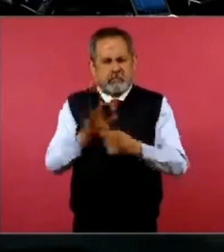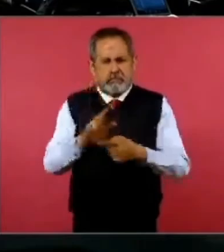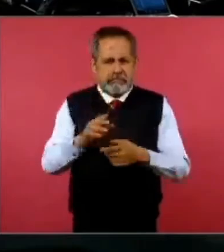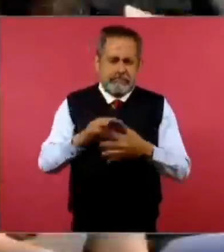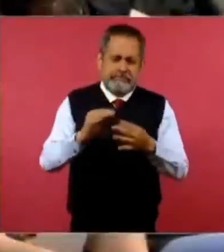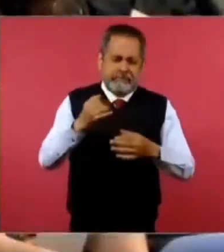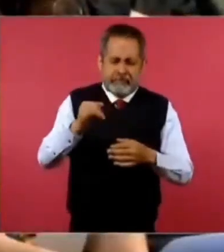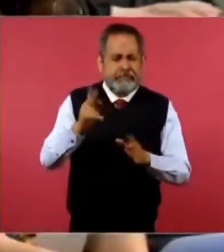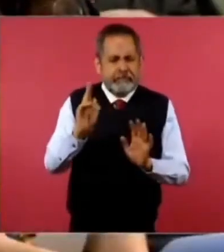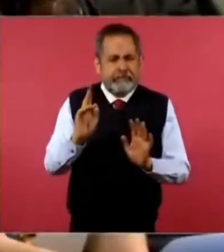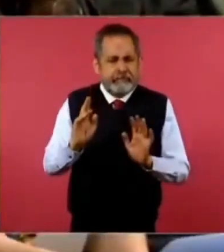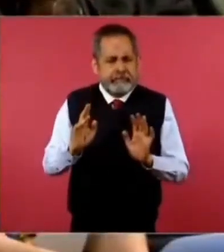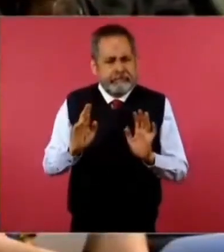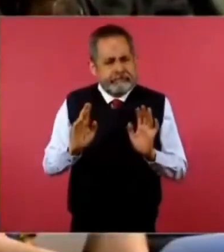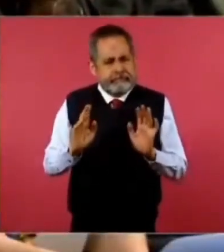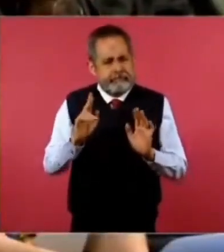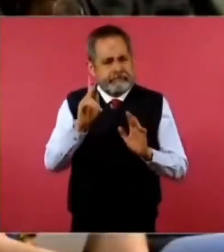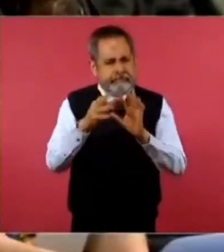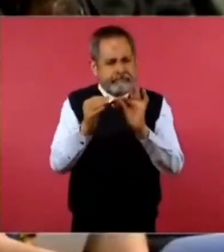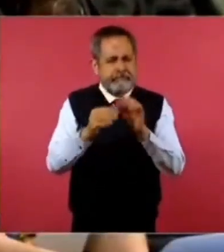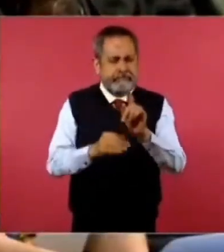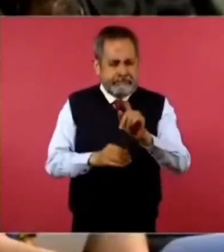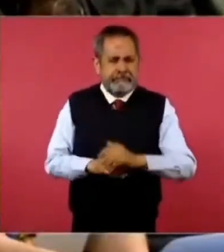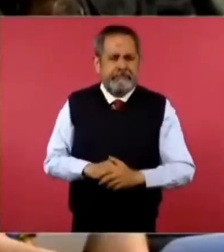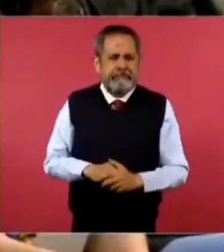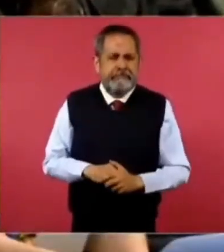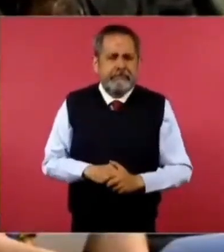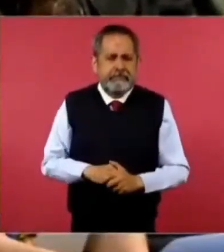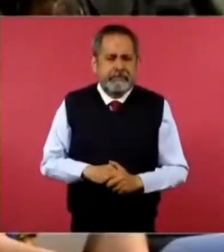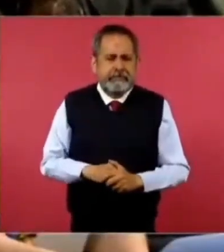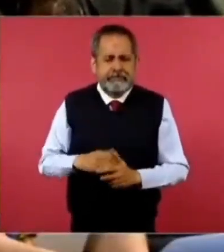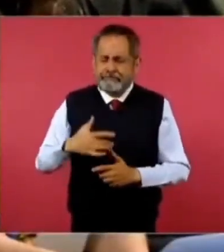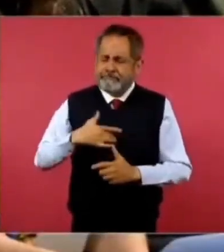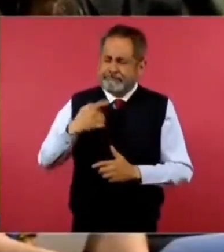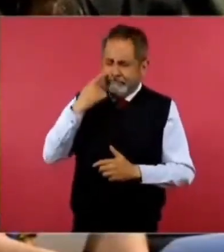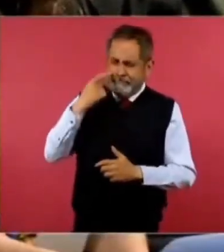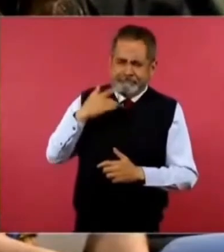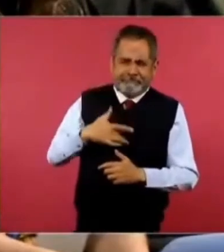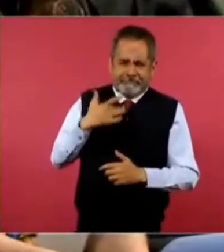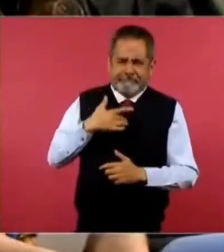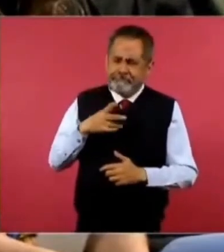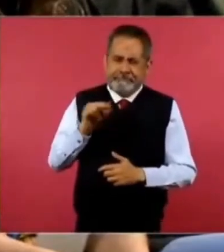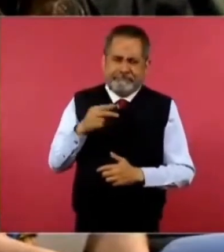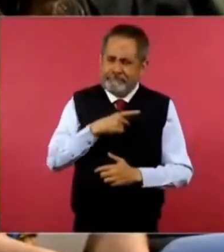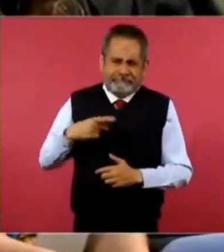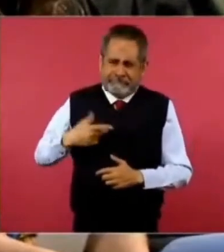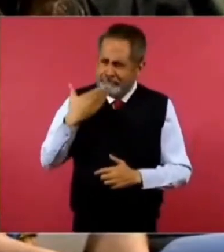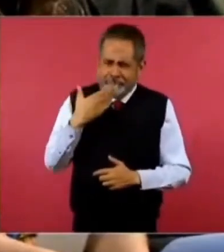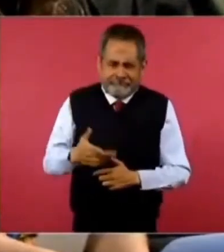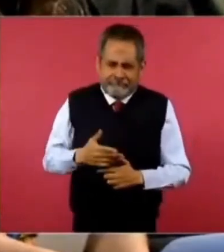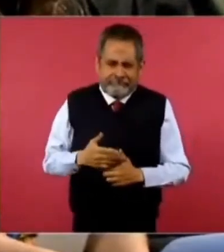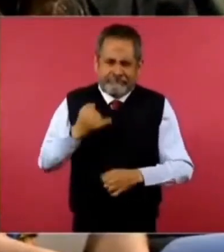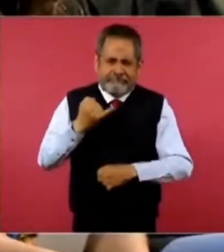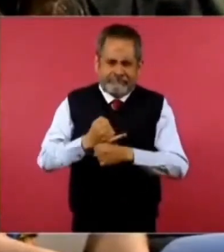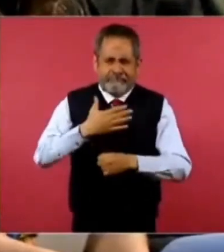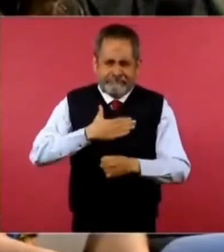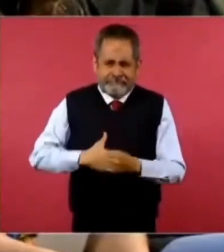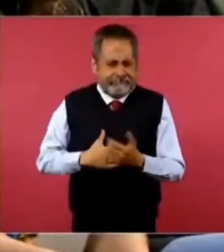pero mire, presidente, nos parece indebido e